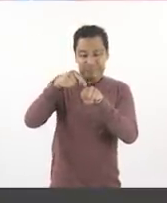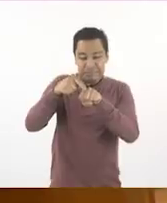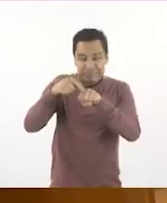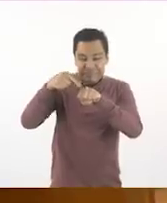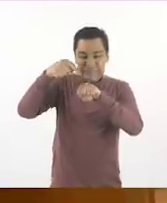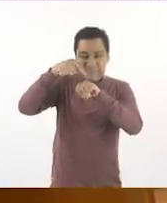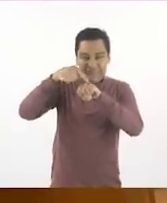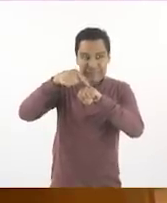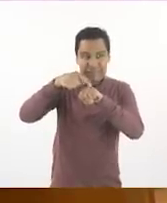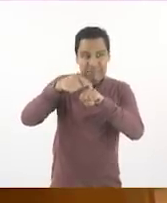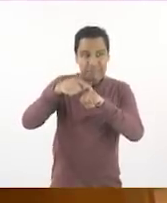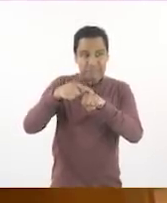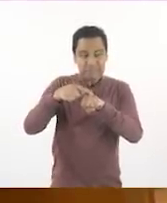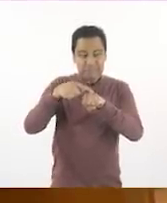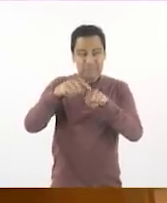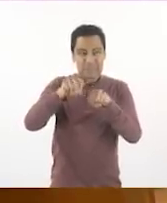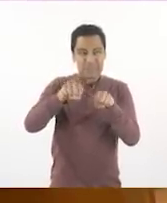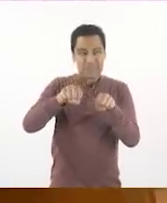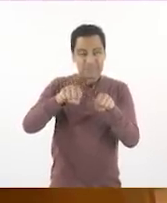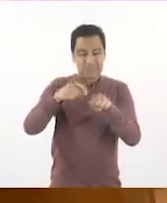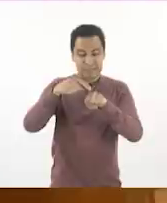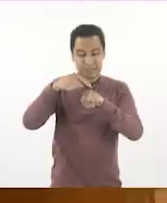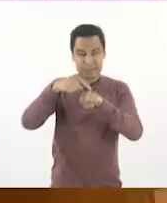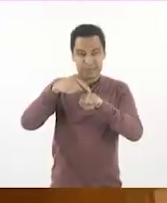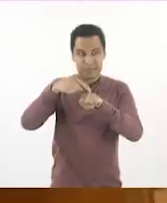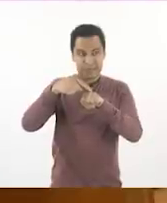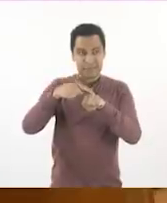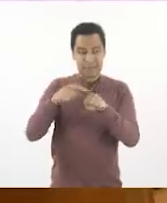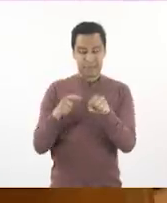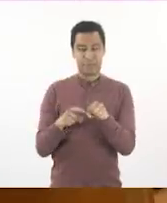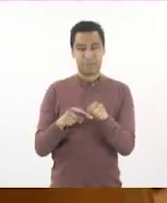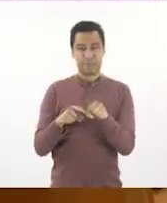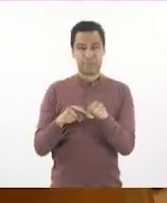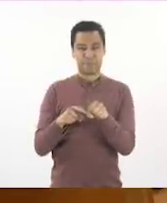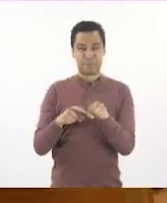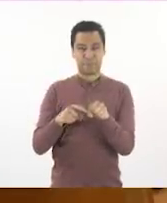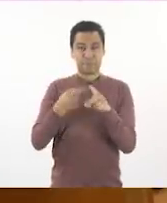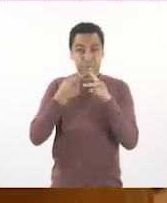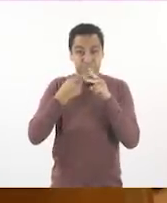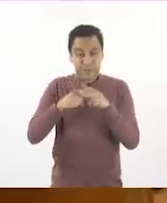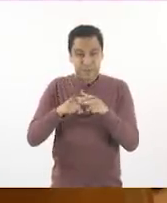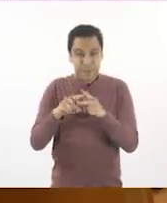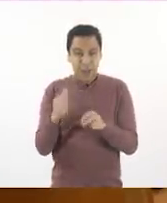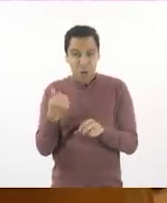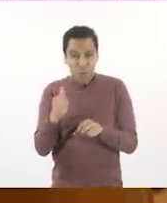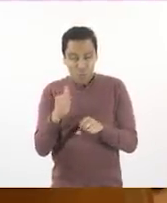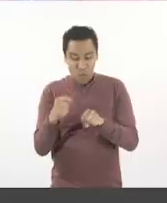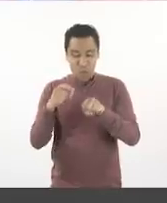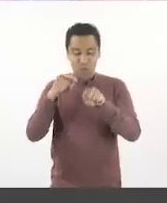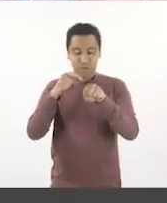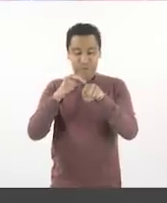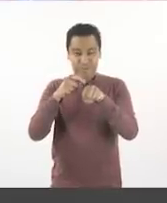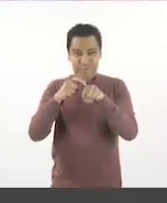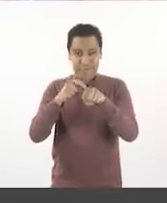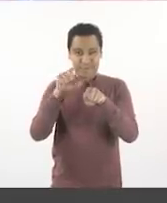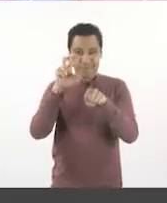Julio, me cambio de mano. Nos cambiamos de mano. Empieza nudillo. Agosto. Agosto. También tiene 31